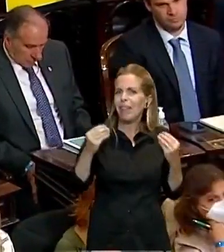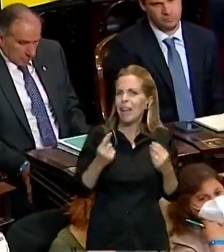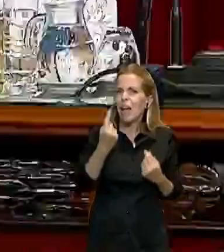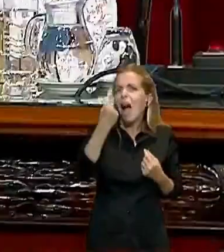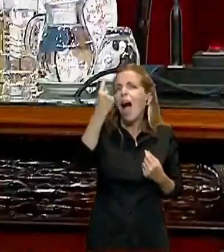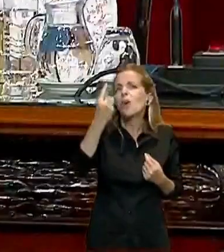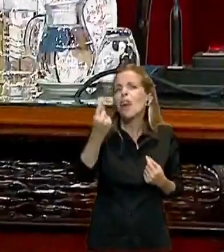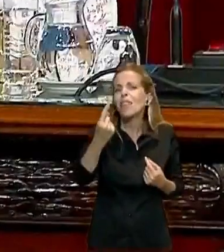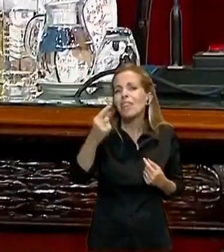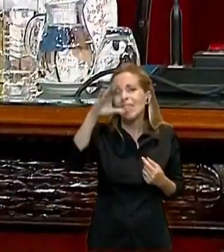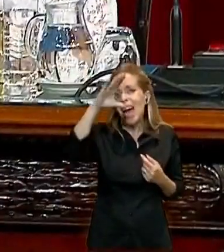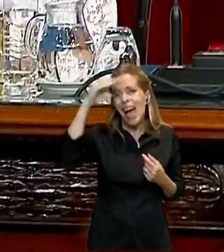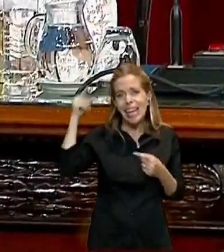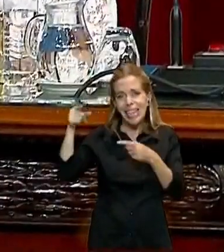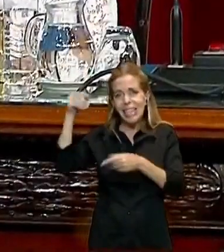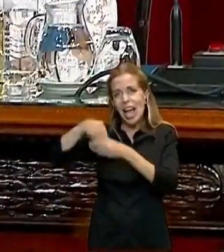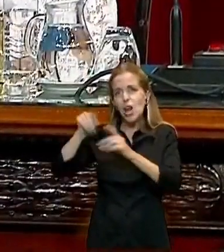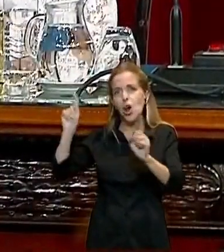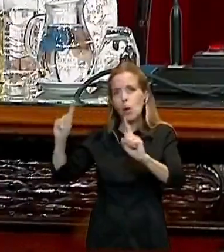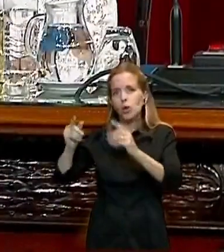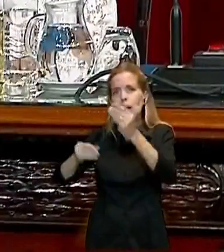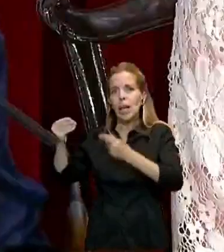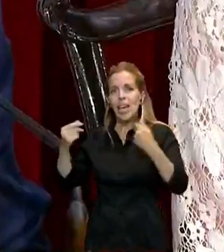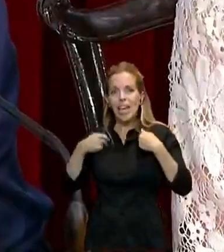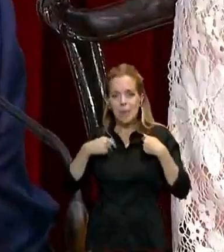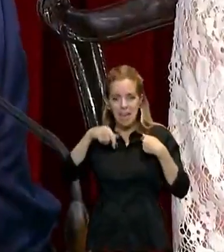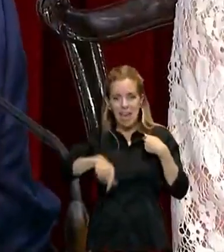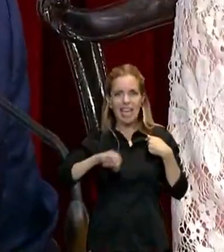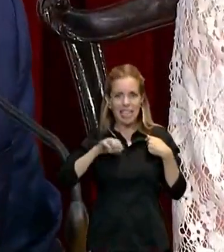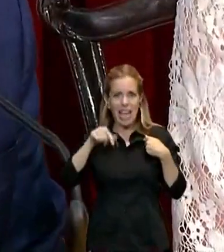Cristina en el 2010 y a mí este año.